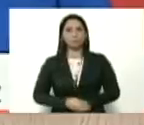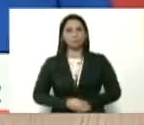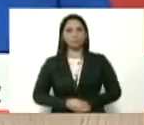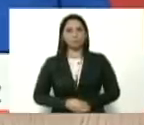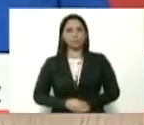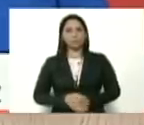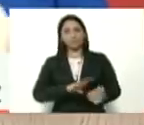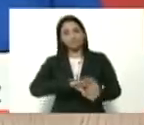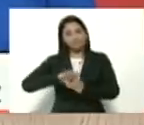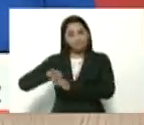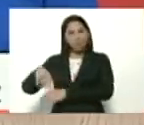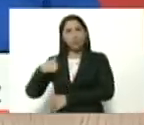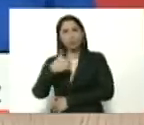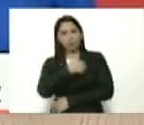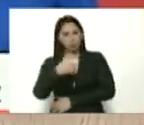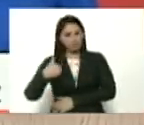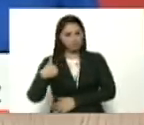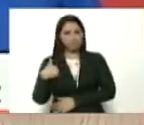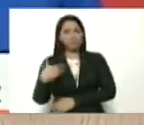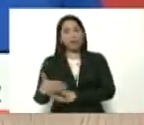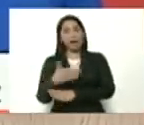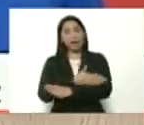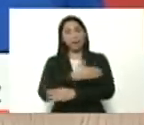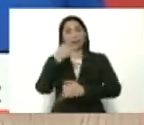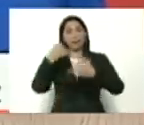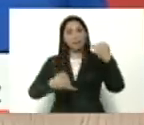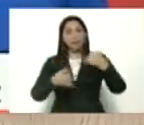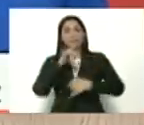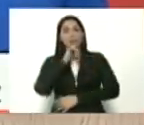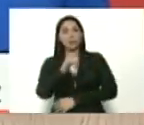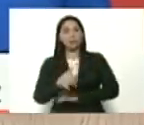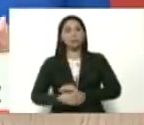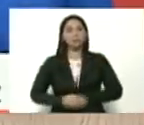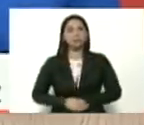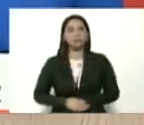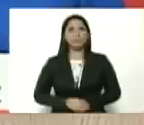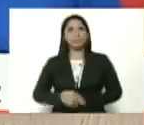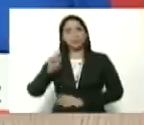Por otro lado, yo quería, antes de culminar,